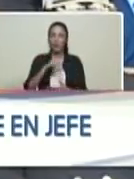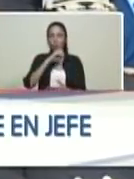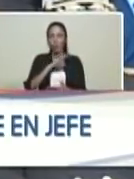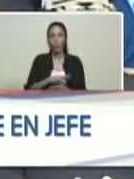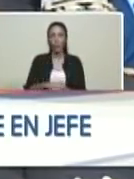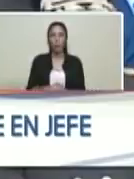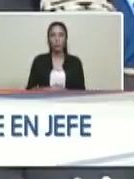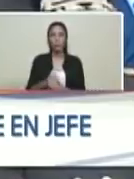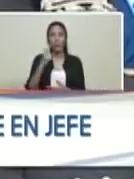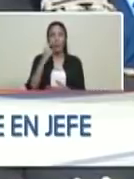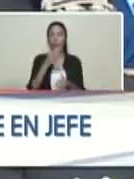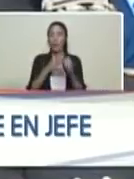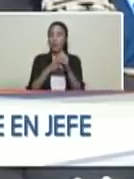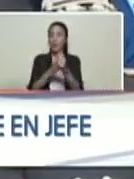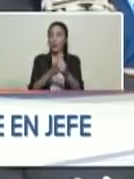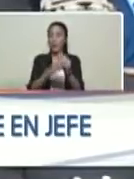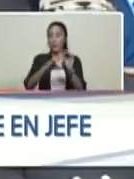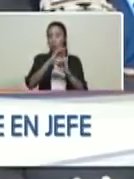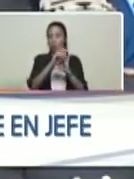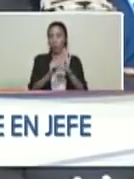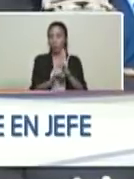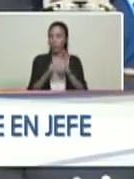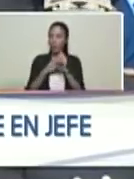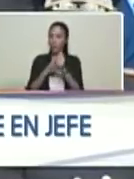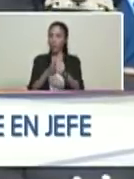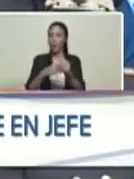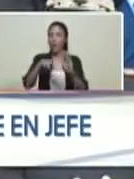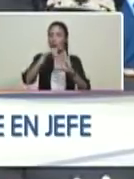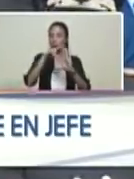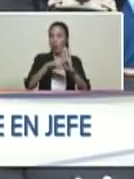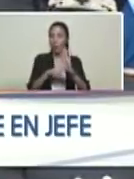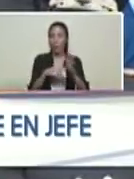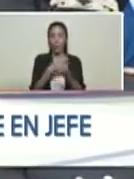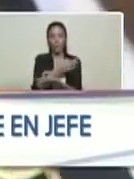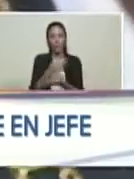qué es la guía la norma suprema